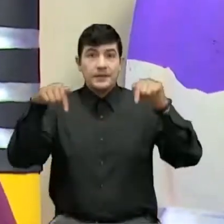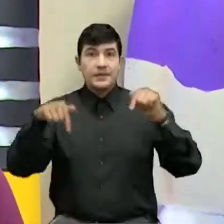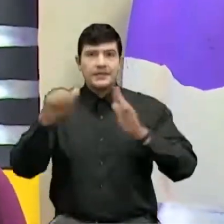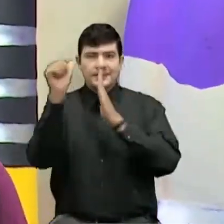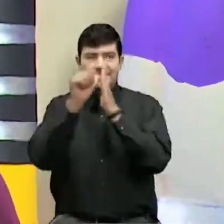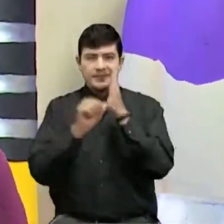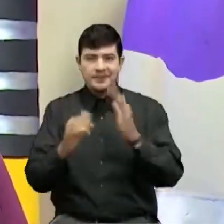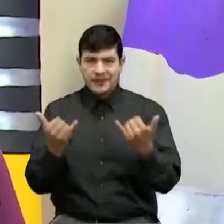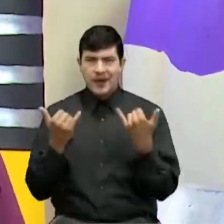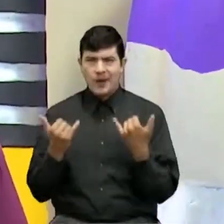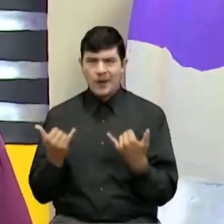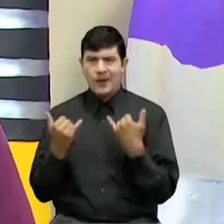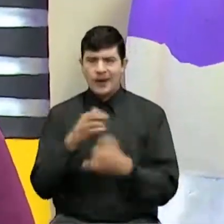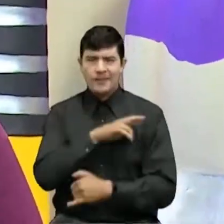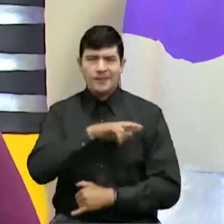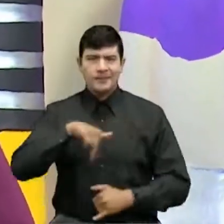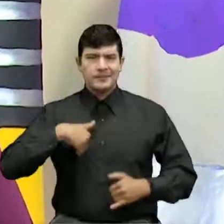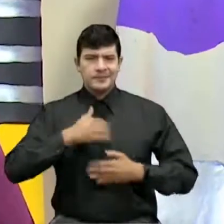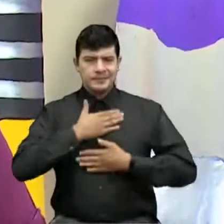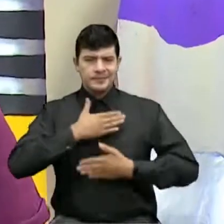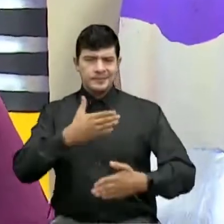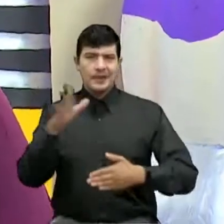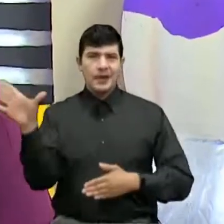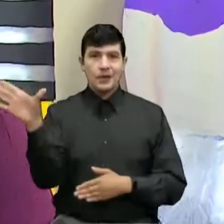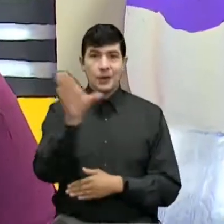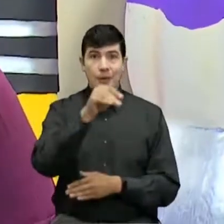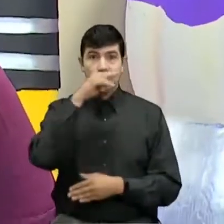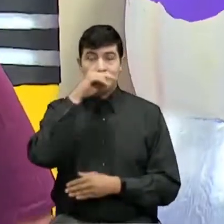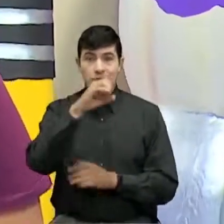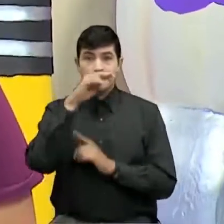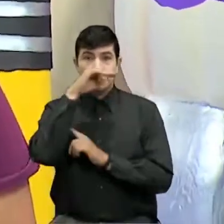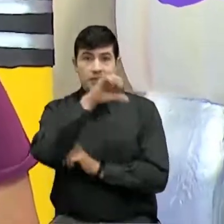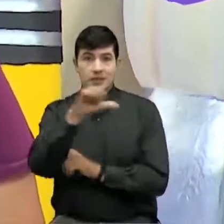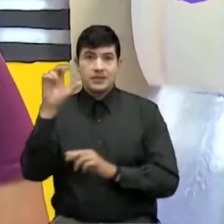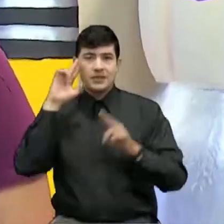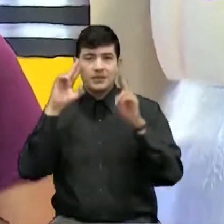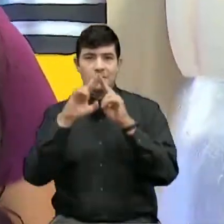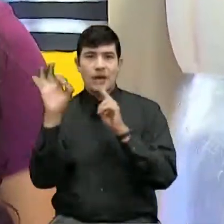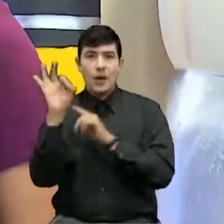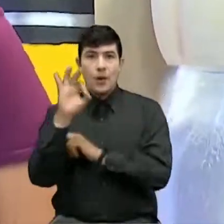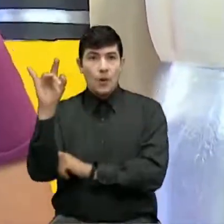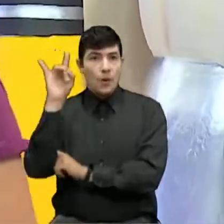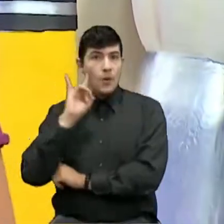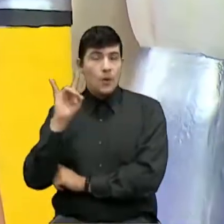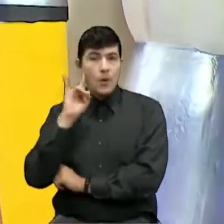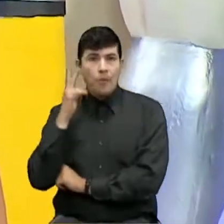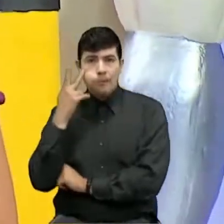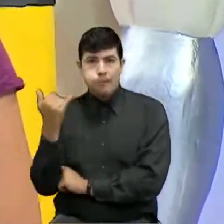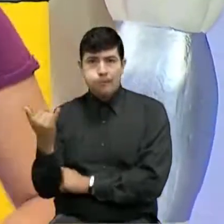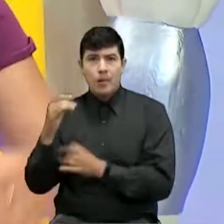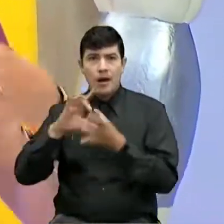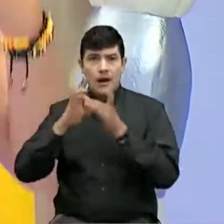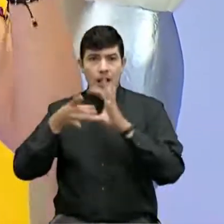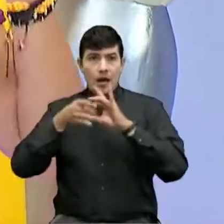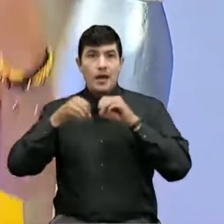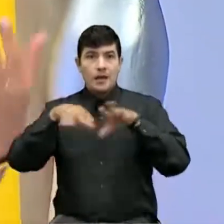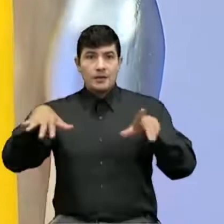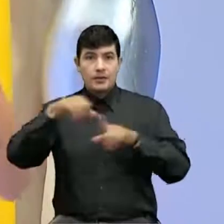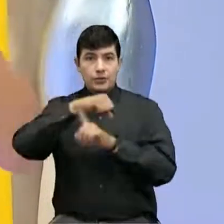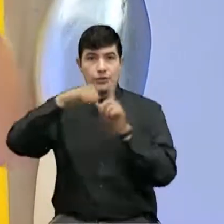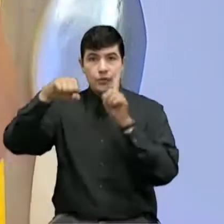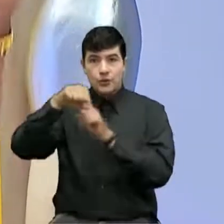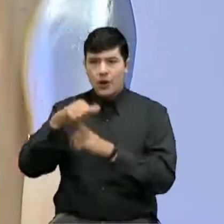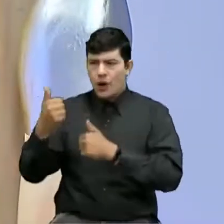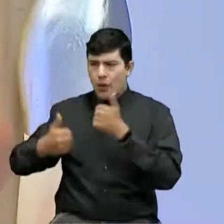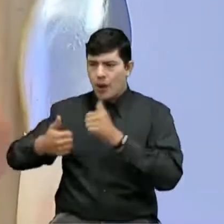Programa y a continuación vamos a saludar a todos los niños que nos ven y nos escuchan también a través de las redes sociales, ¿no, profe? Muy bien. A